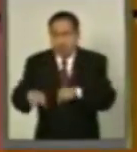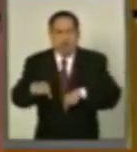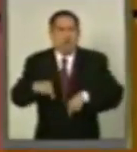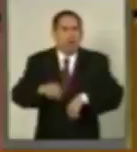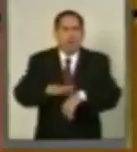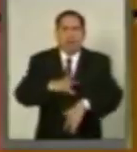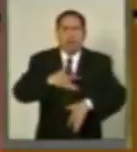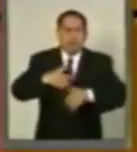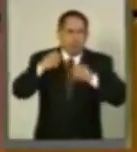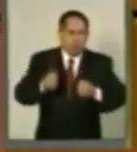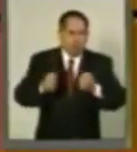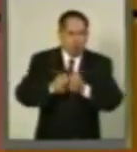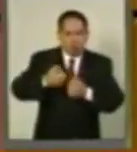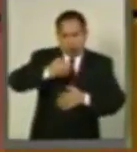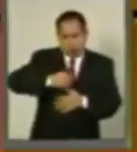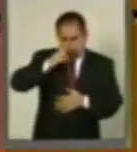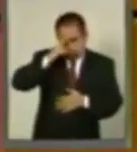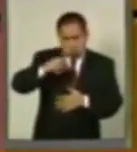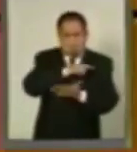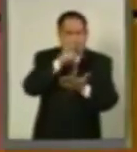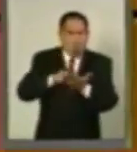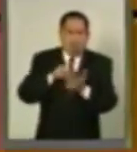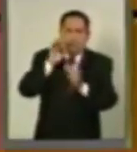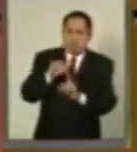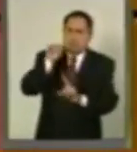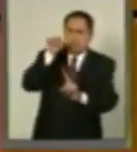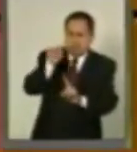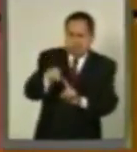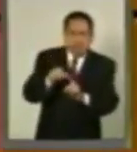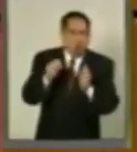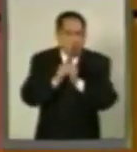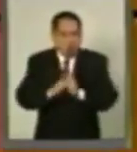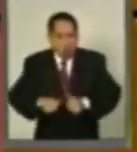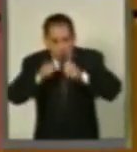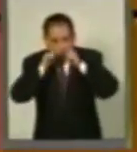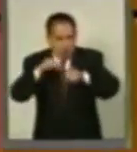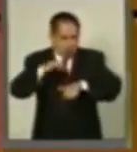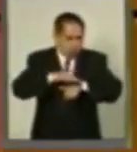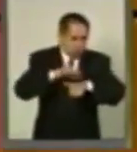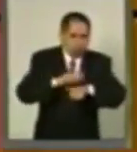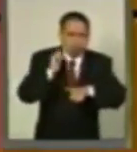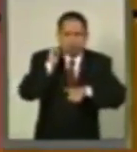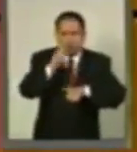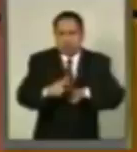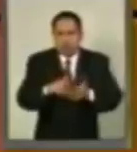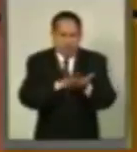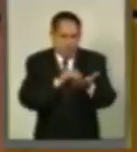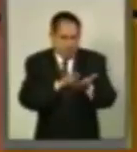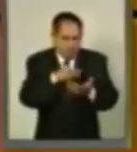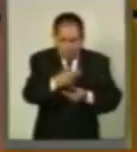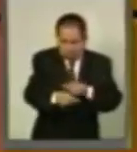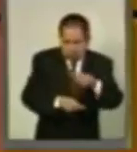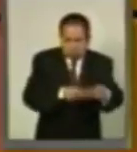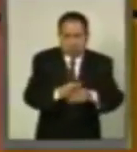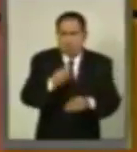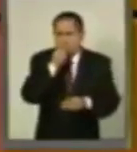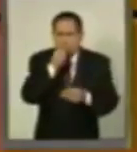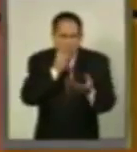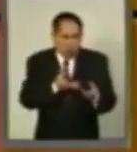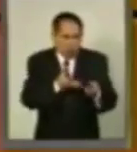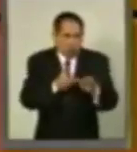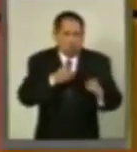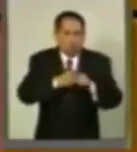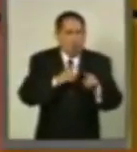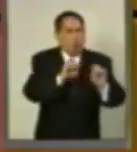seguras, con puntos y horarios fijos, recibiendo atención médica, documentos, alimentación y